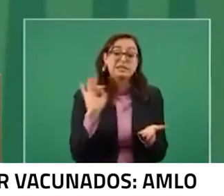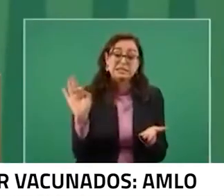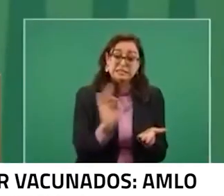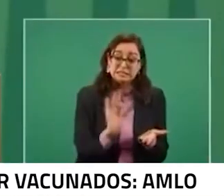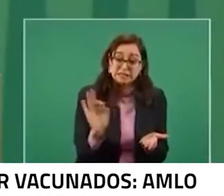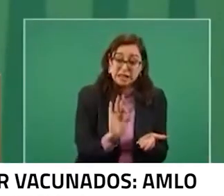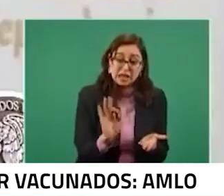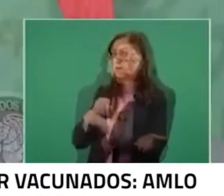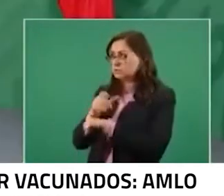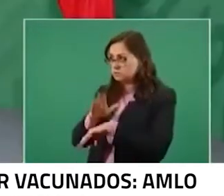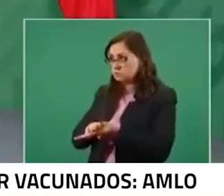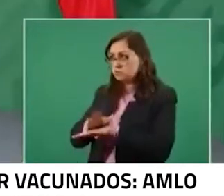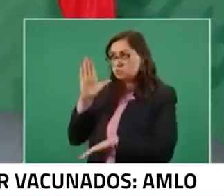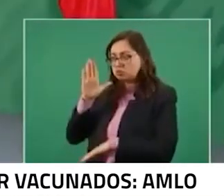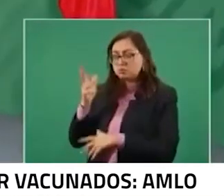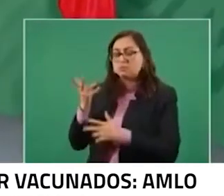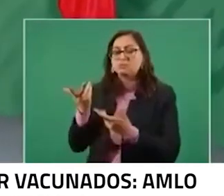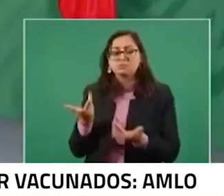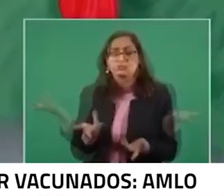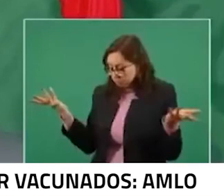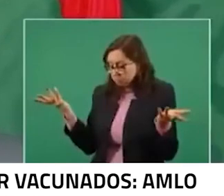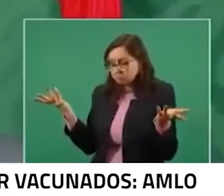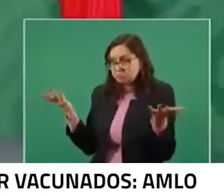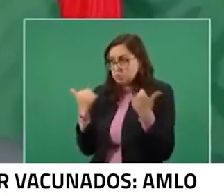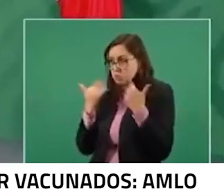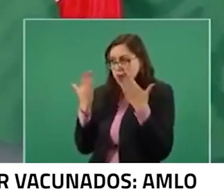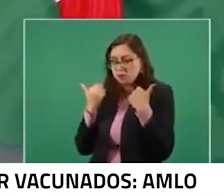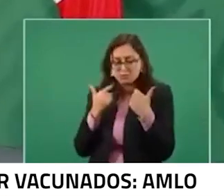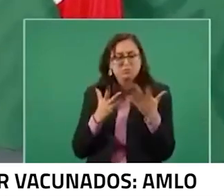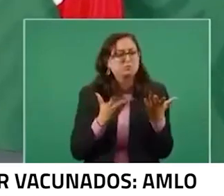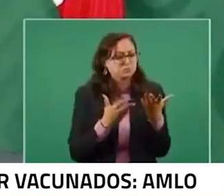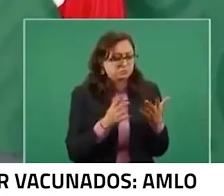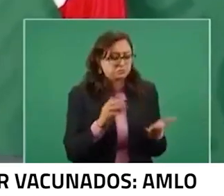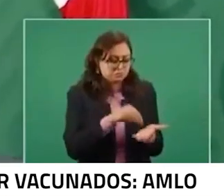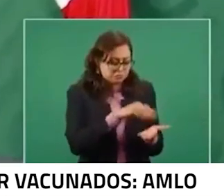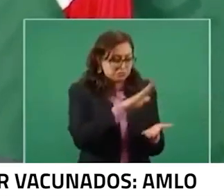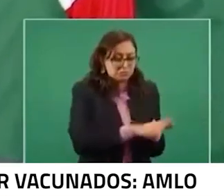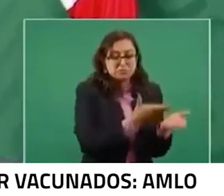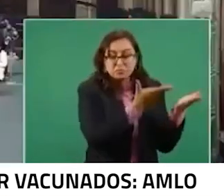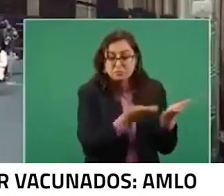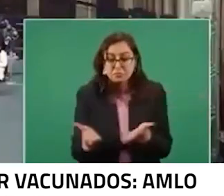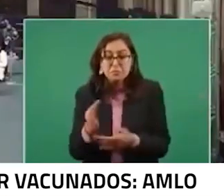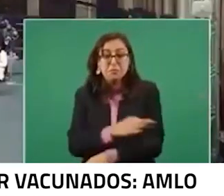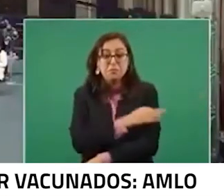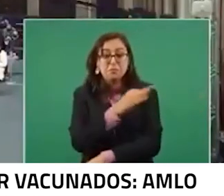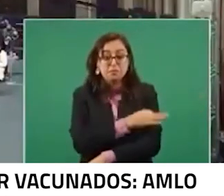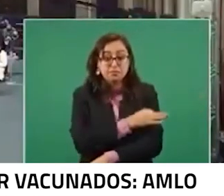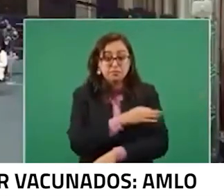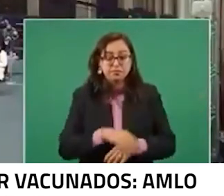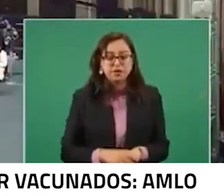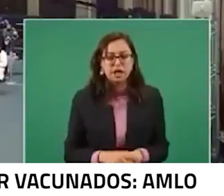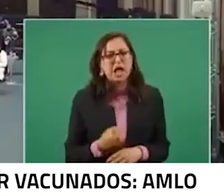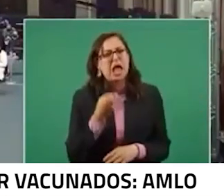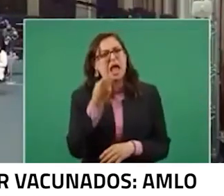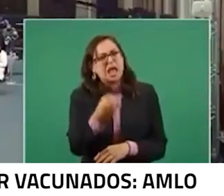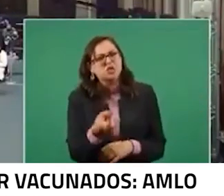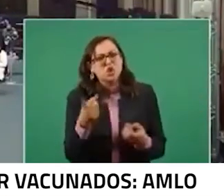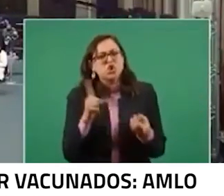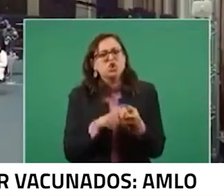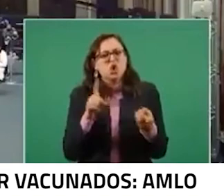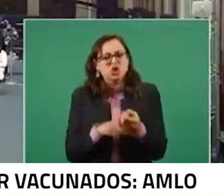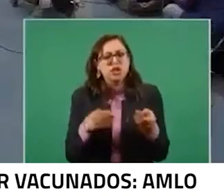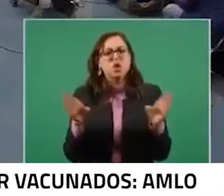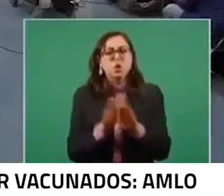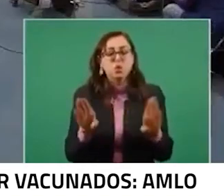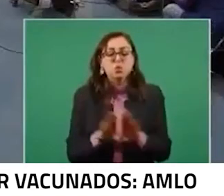manifestando que no tiene los papeles y se le vacuna. ¿Pero esas brigadas van a estar en las calles o cómo van a poder